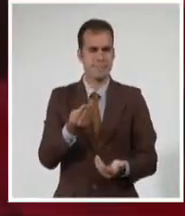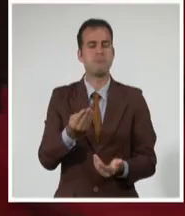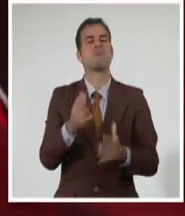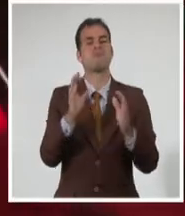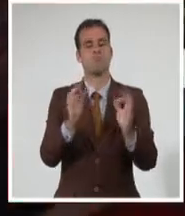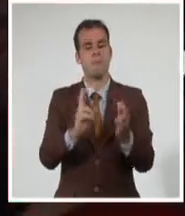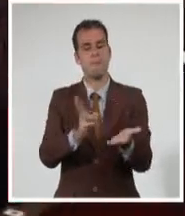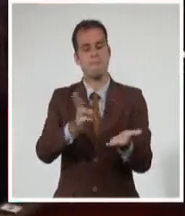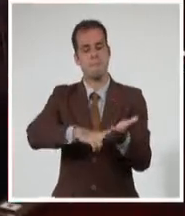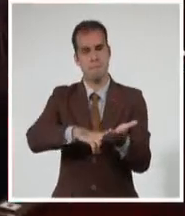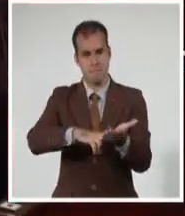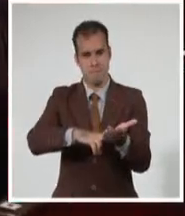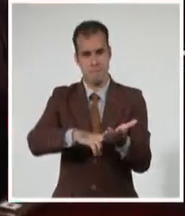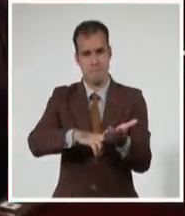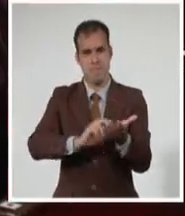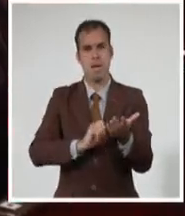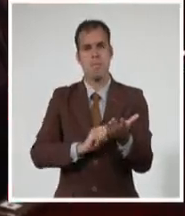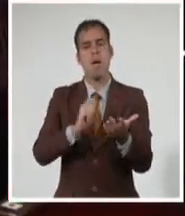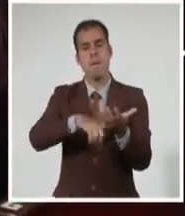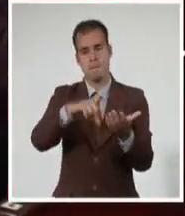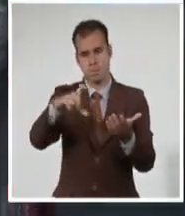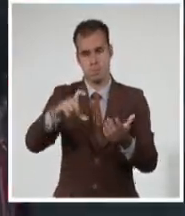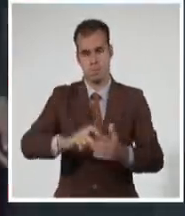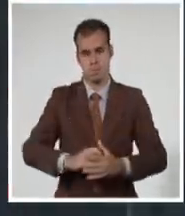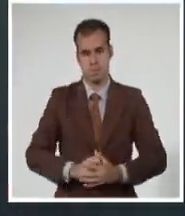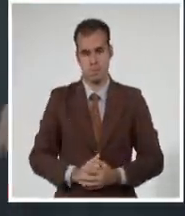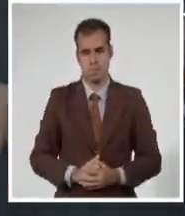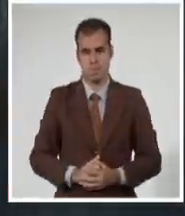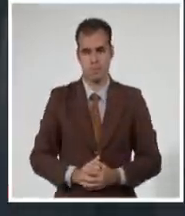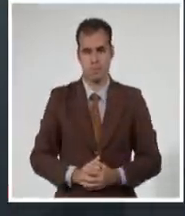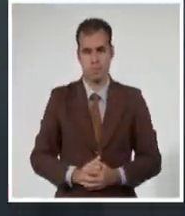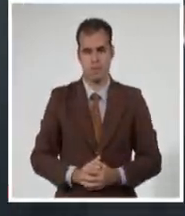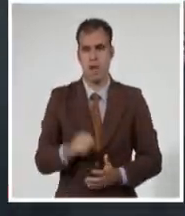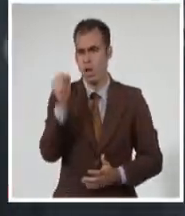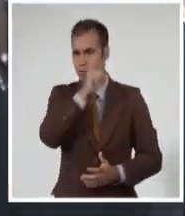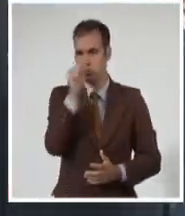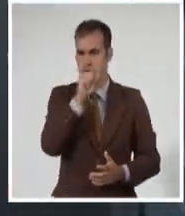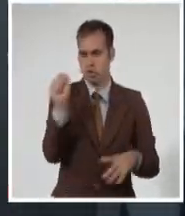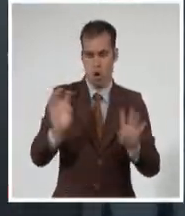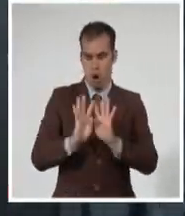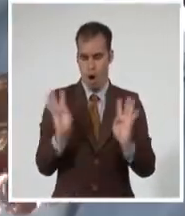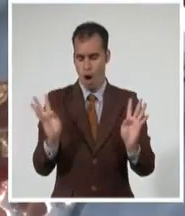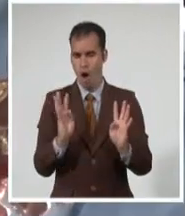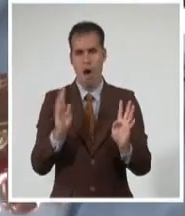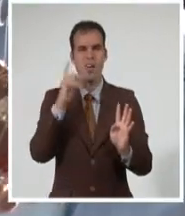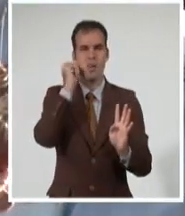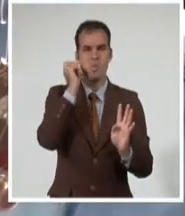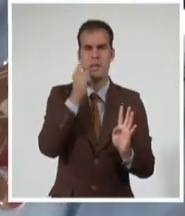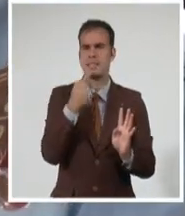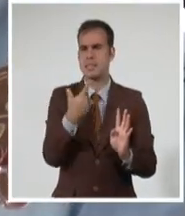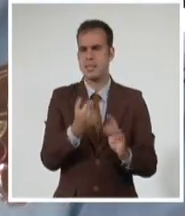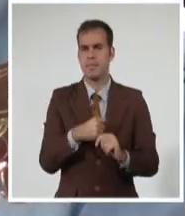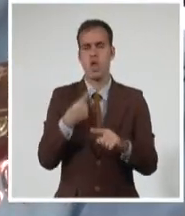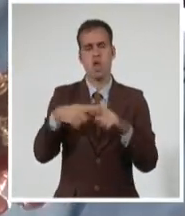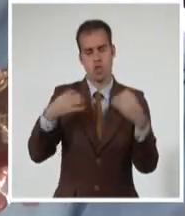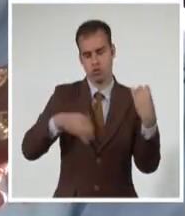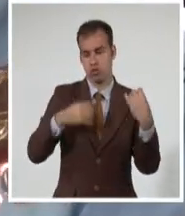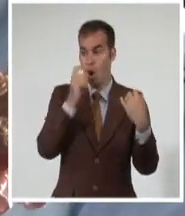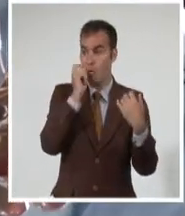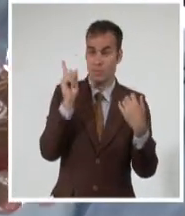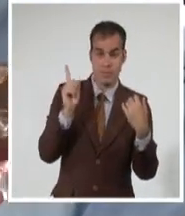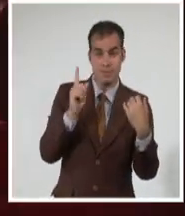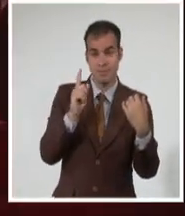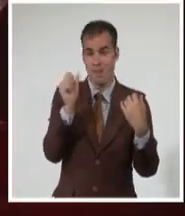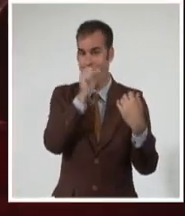como miembro de esa organización política. El Coro Nacional de Cuba, dirigido por la maestra Digna Guerra, el cantautor Raúl Torres y